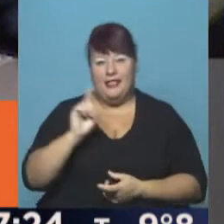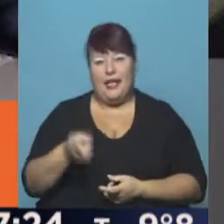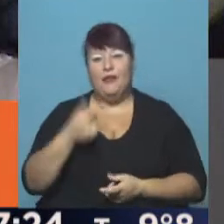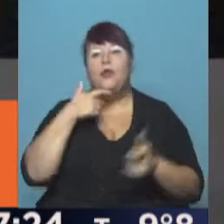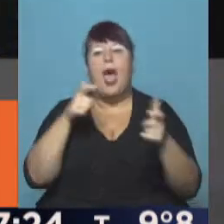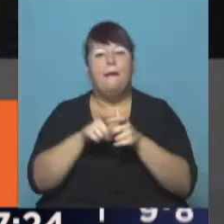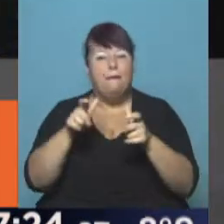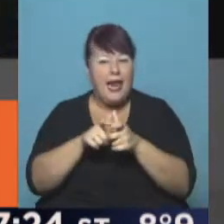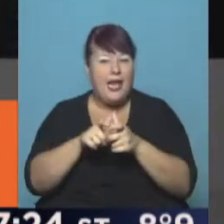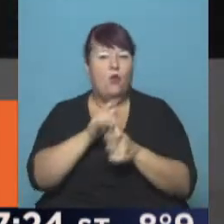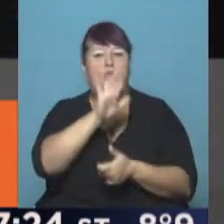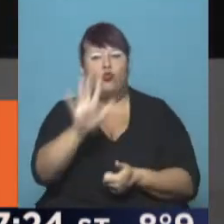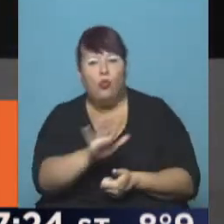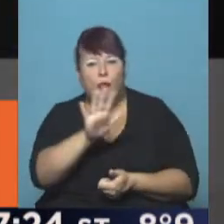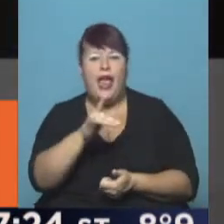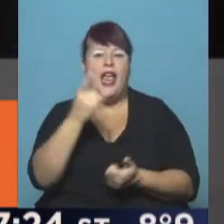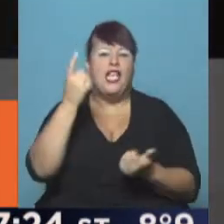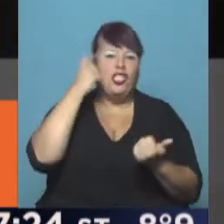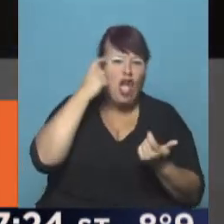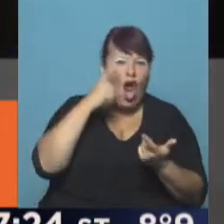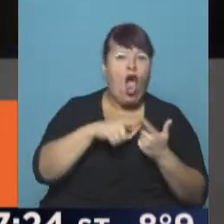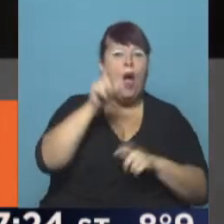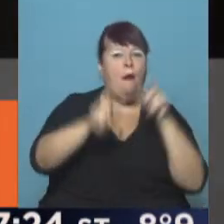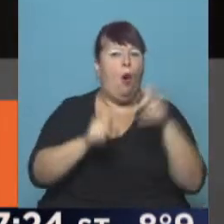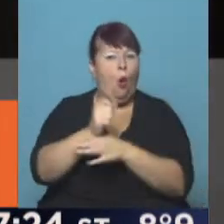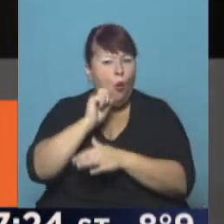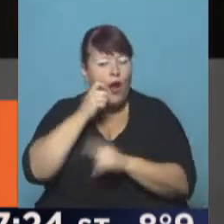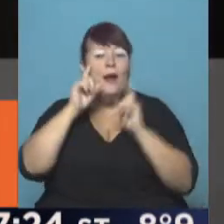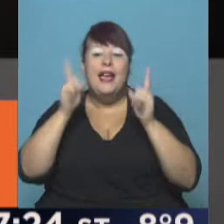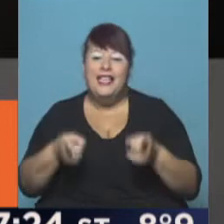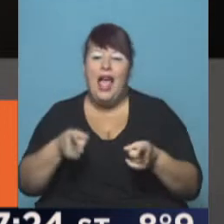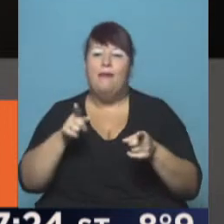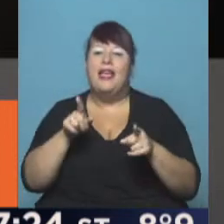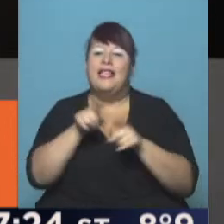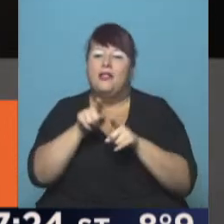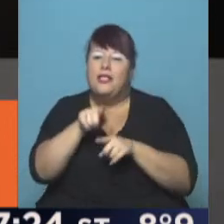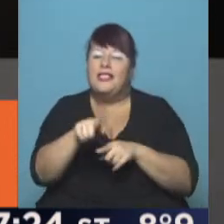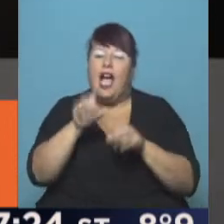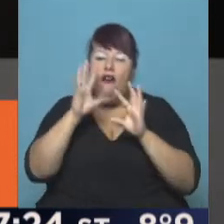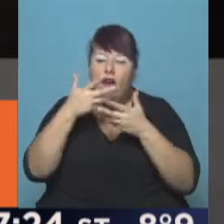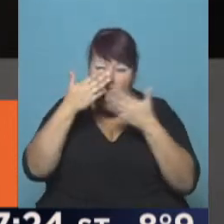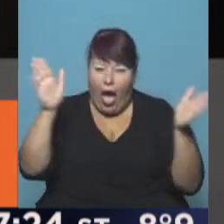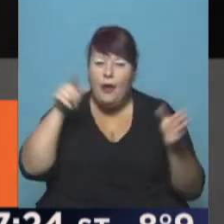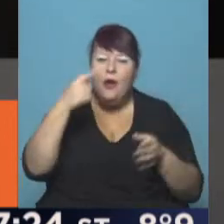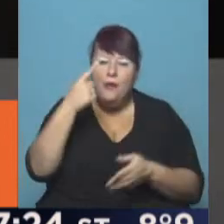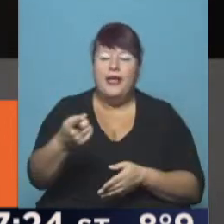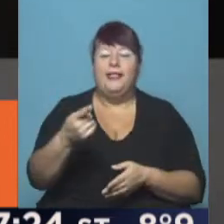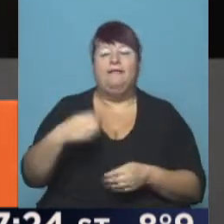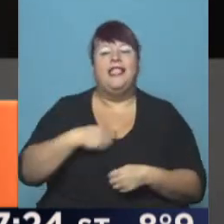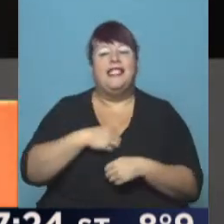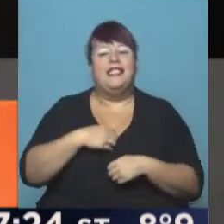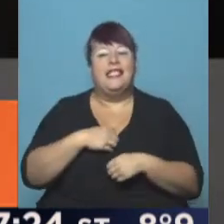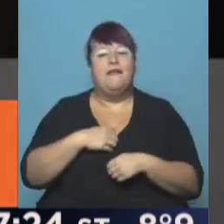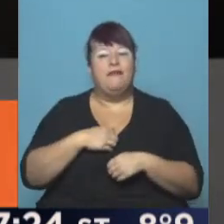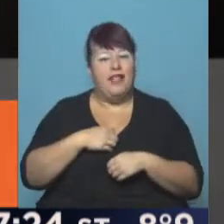una película que tiene suspenso que es un thriller psicológico que tiene muy buenos personajes pero tiene también esa misión y eso nada uno se siente